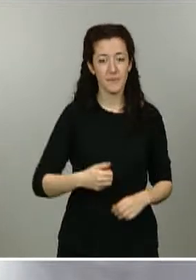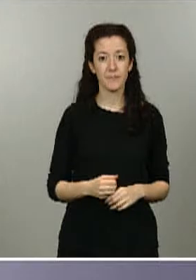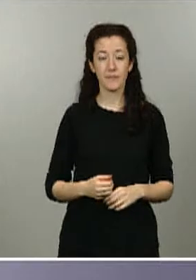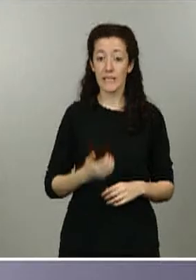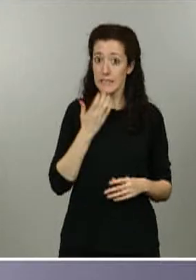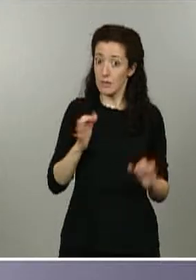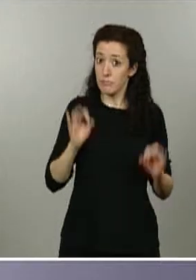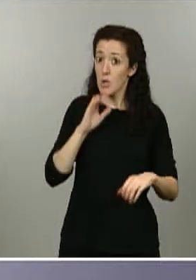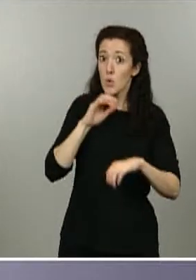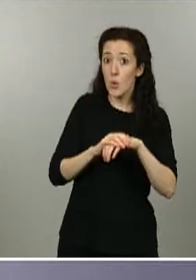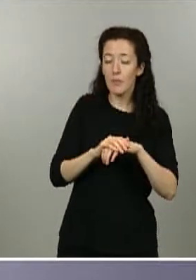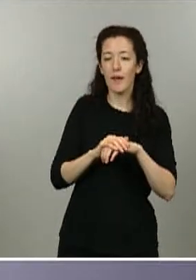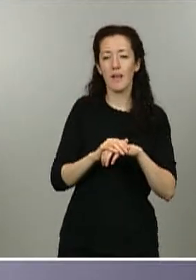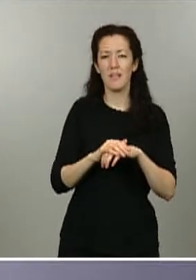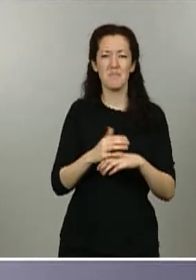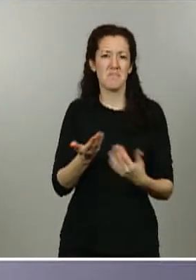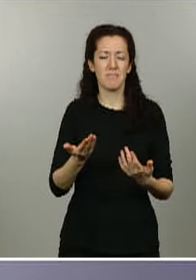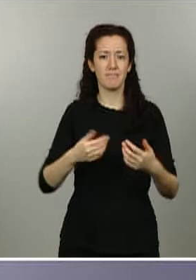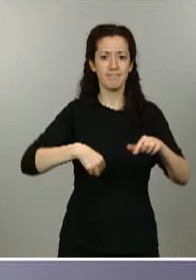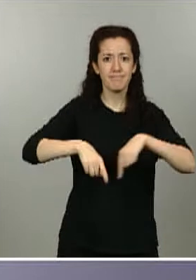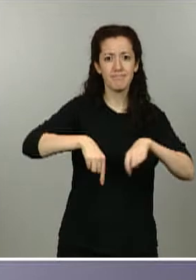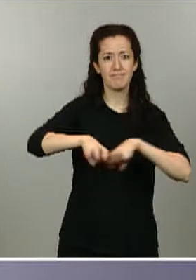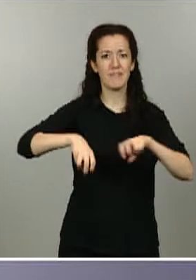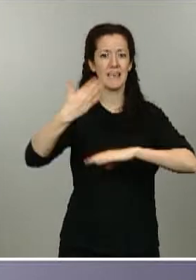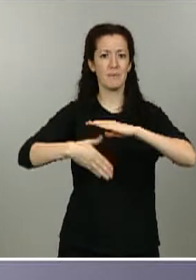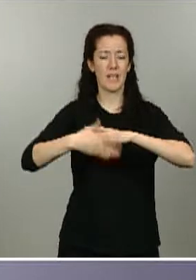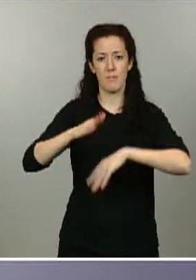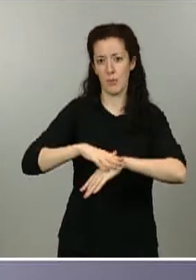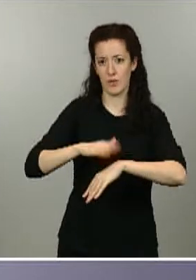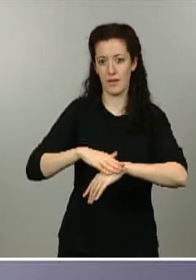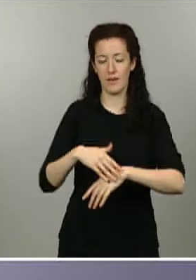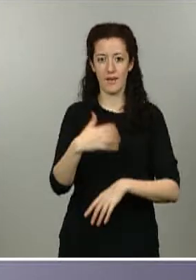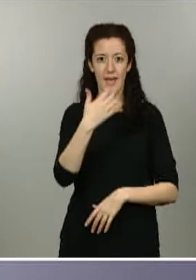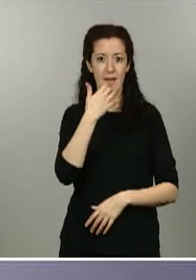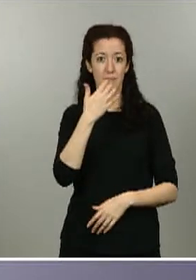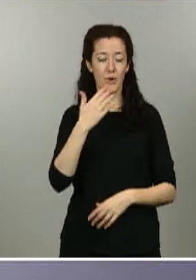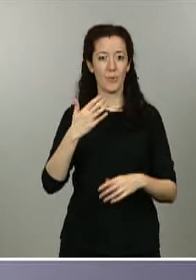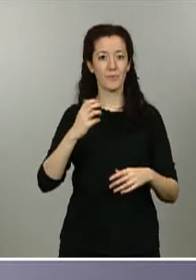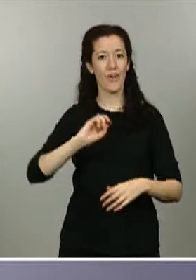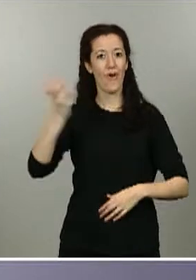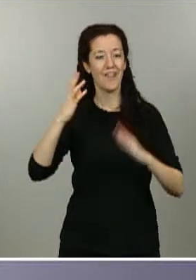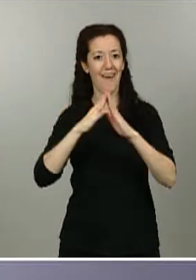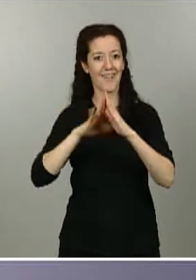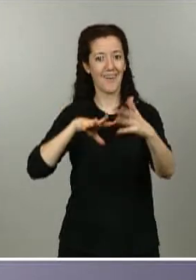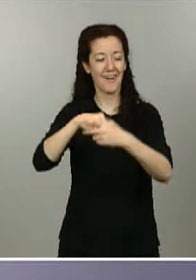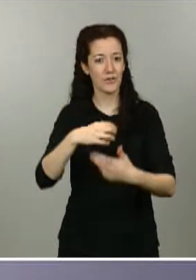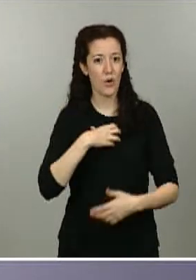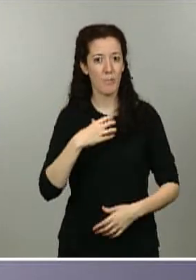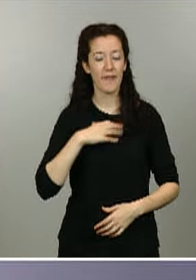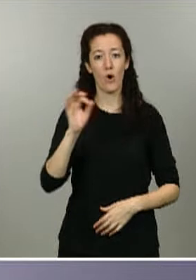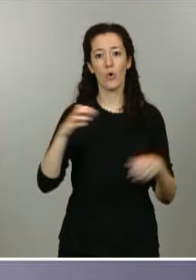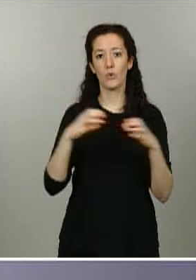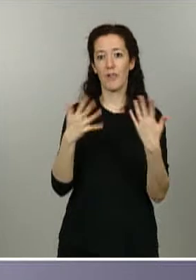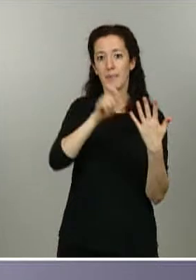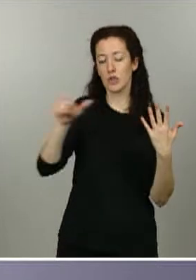segundas residencias o reuniones en casa de hasta 10 personas? El grupo Nervión lo explica de esta manera, dice, en Euskadi acaban de decirnos